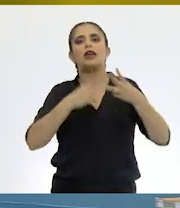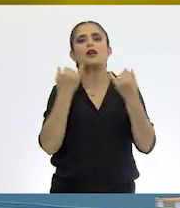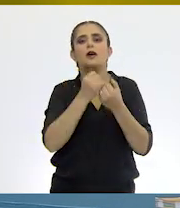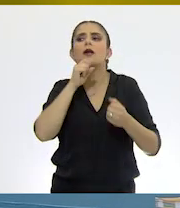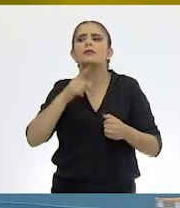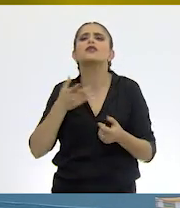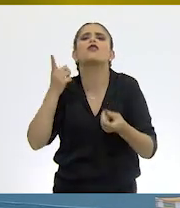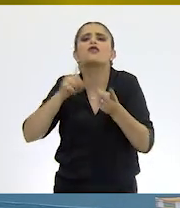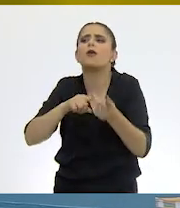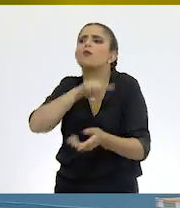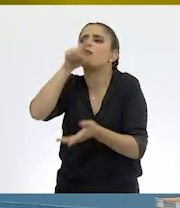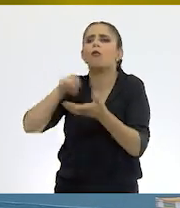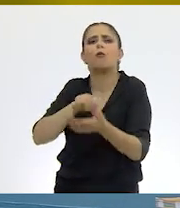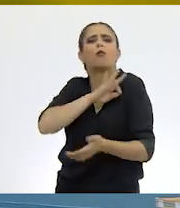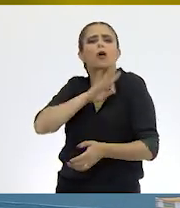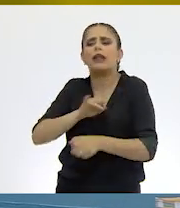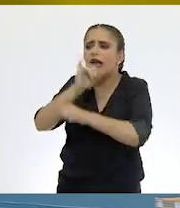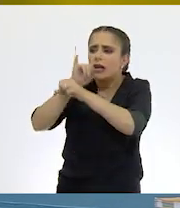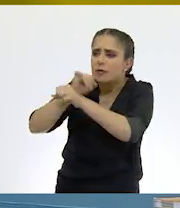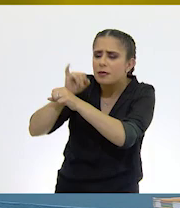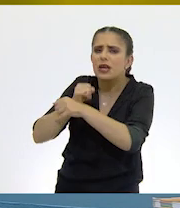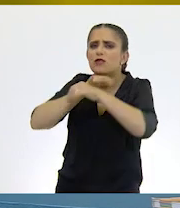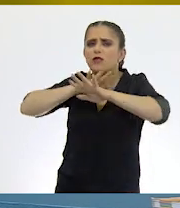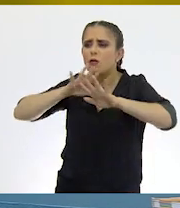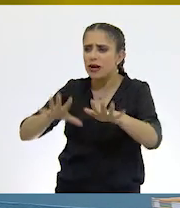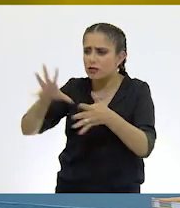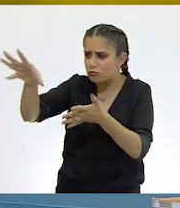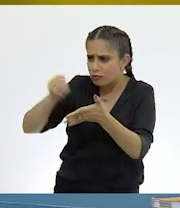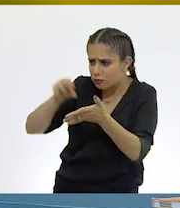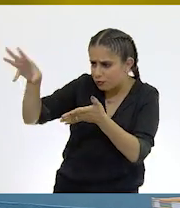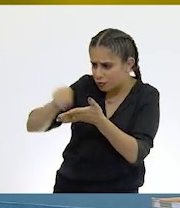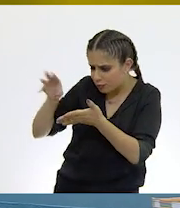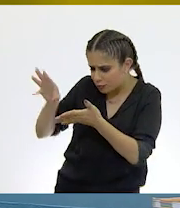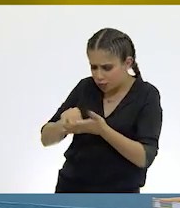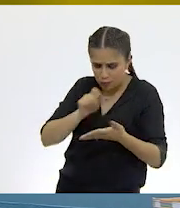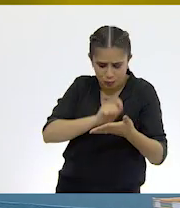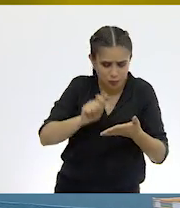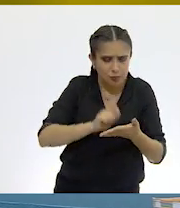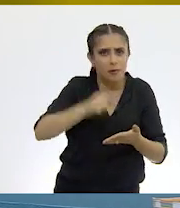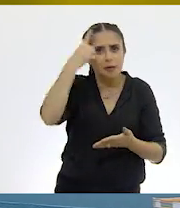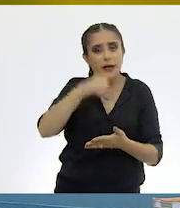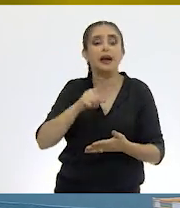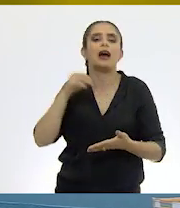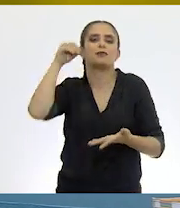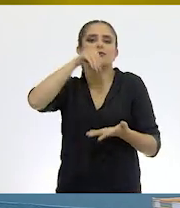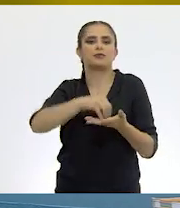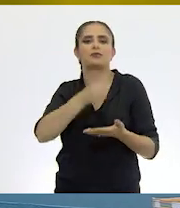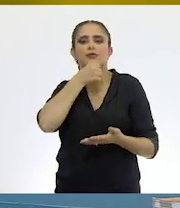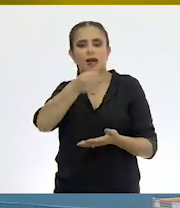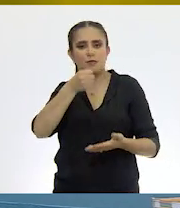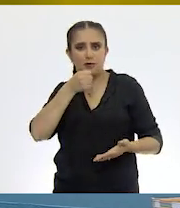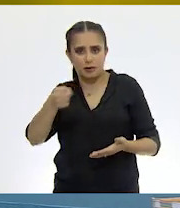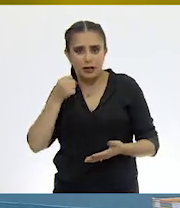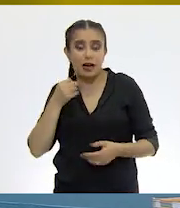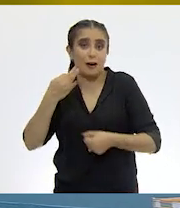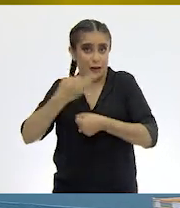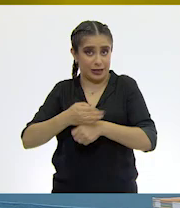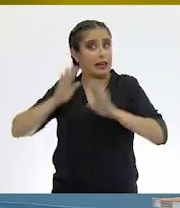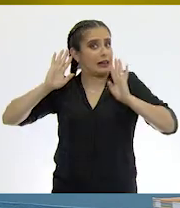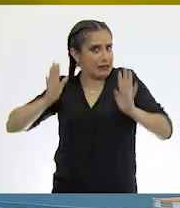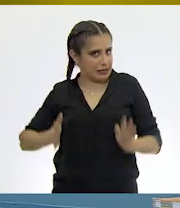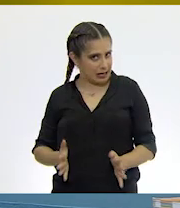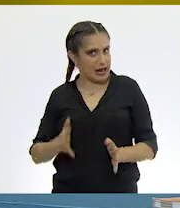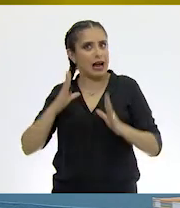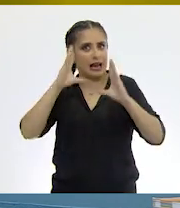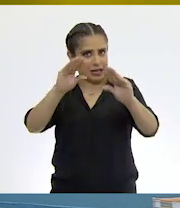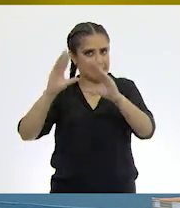recurrir para revisar la información y conjuntar todo para tu reportaje. Entonces, vamos muy avanzados. Ojalá que